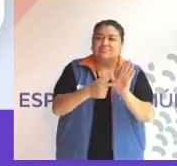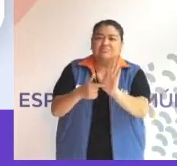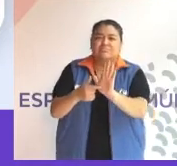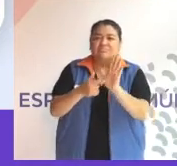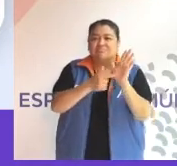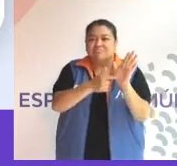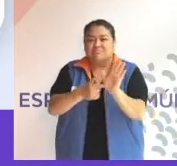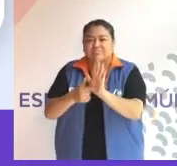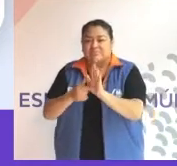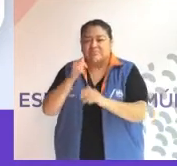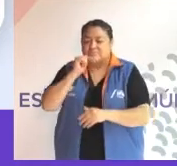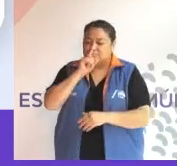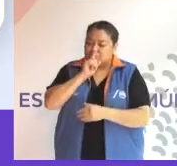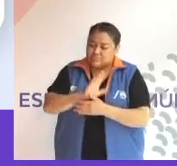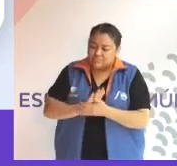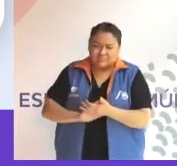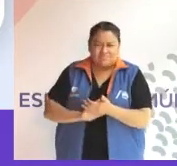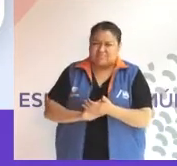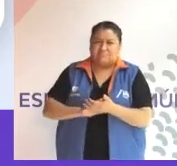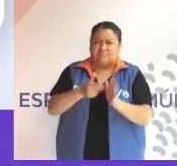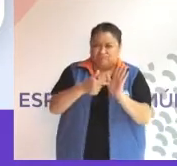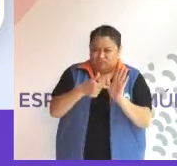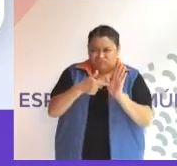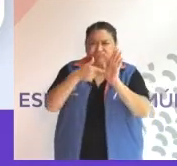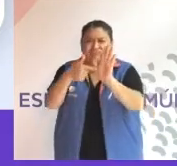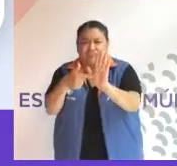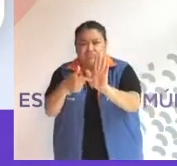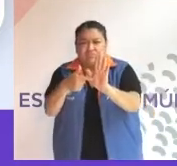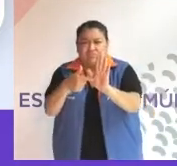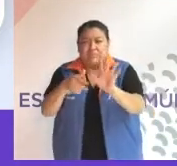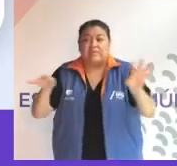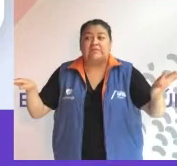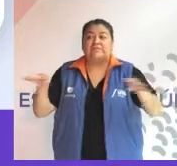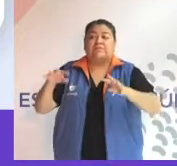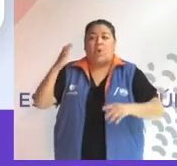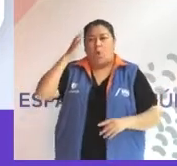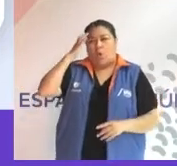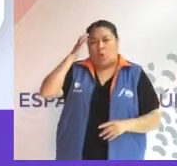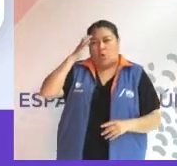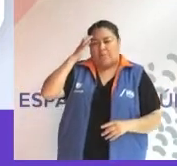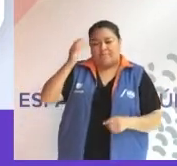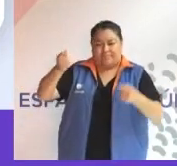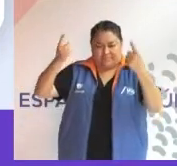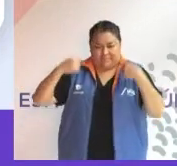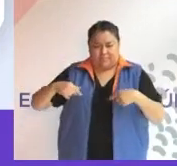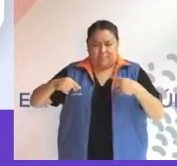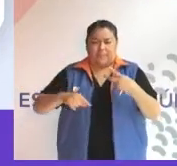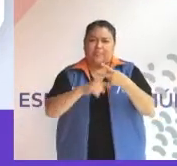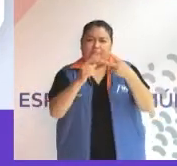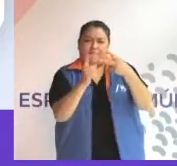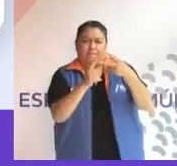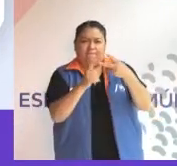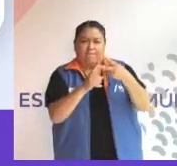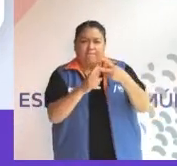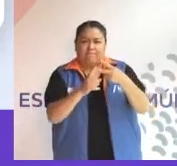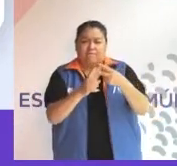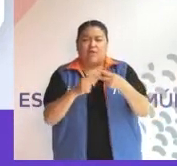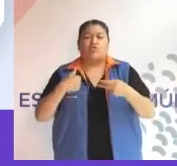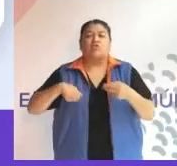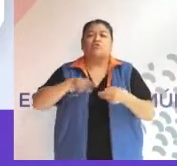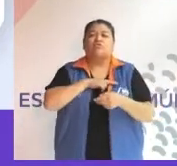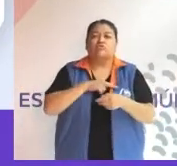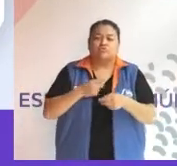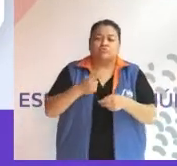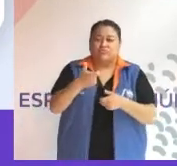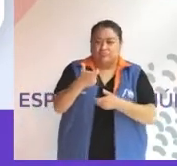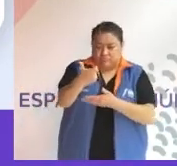menos modestos. La segunda, que ya hablaba también Mariana de ello, es la rendición de cuentas. Pero creo